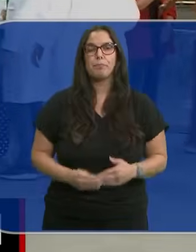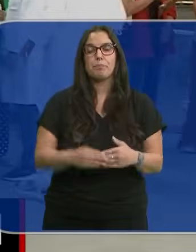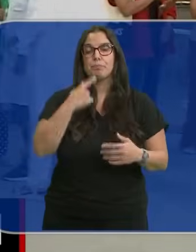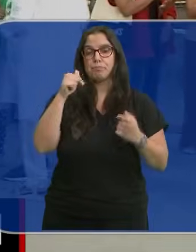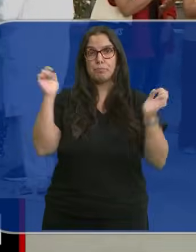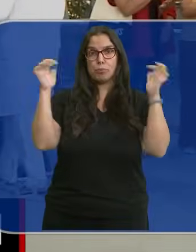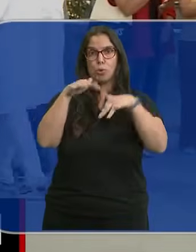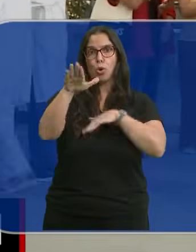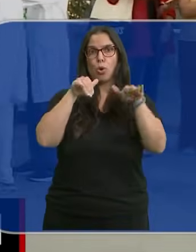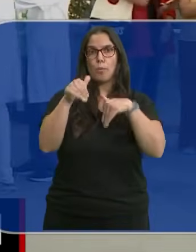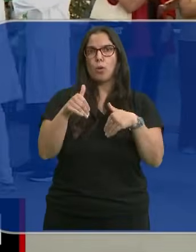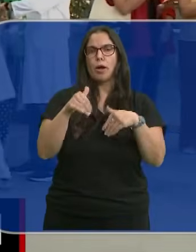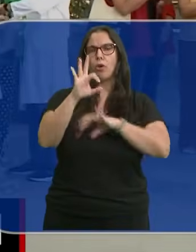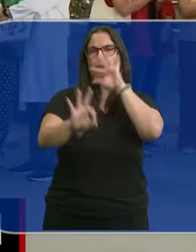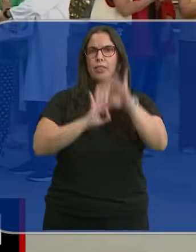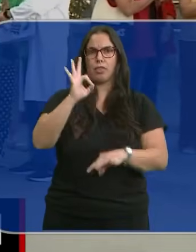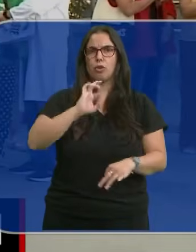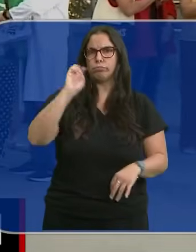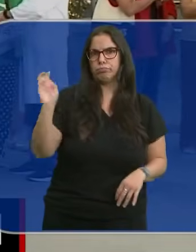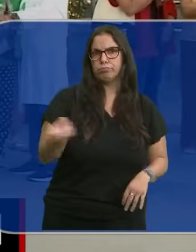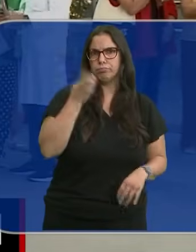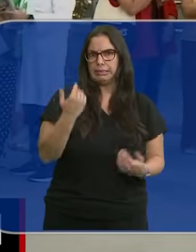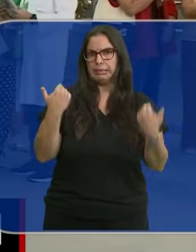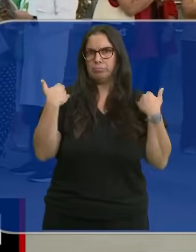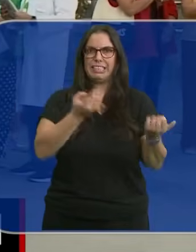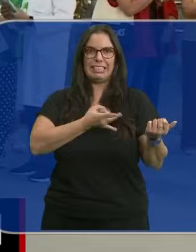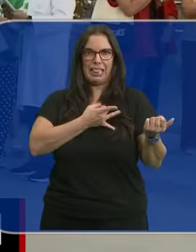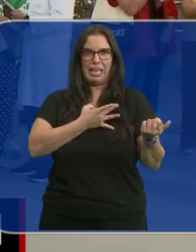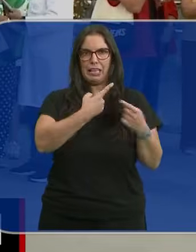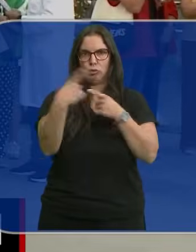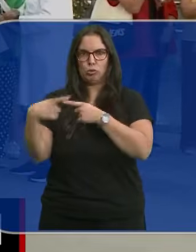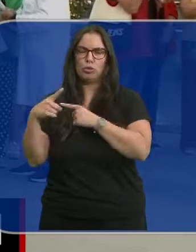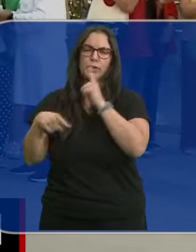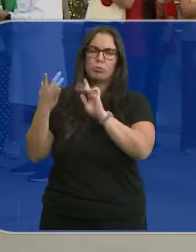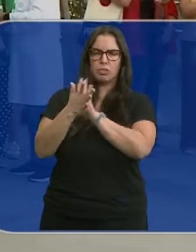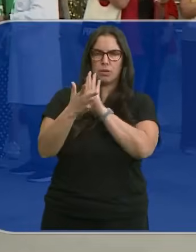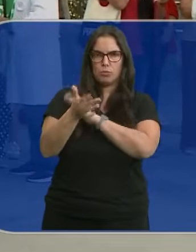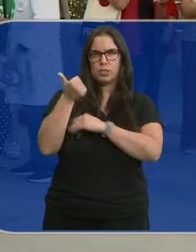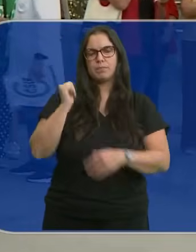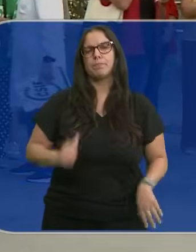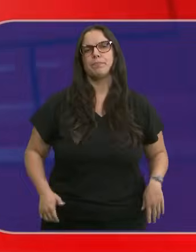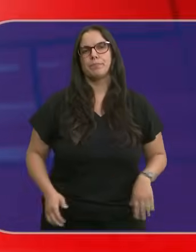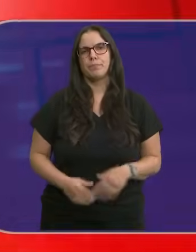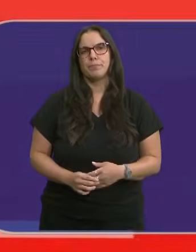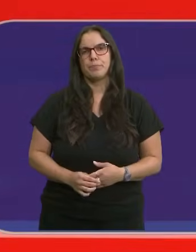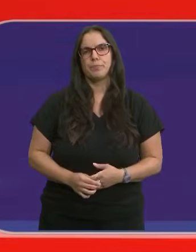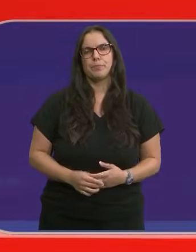Esta concentración está convocada por varias organizaciones sindicales. Enseguida les contamos más.